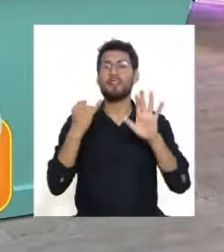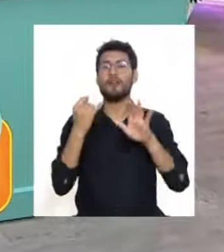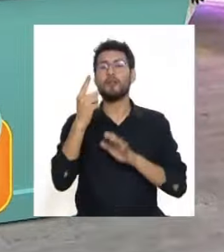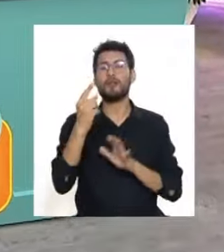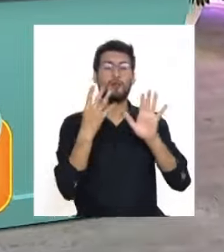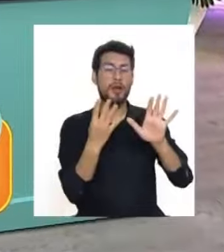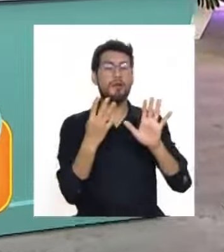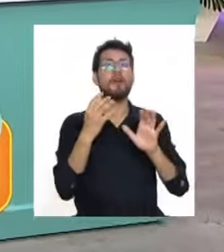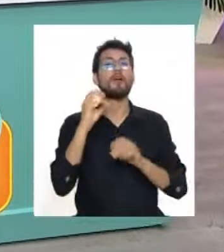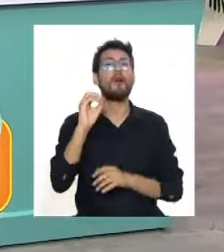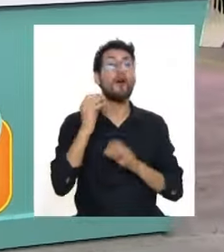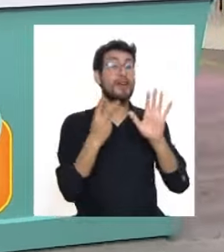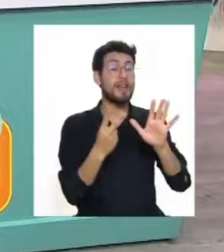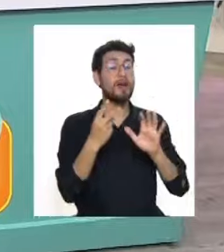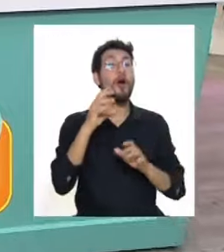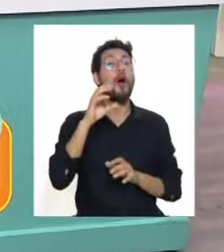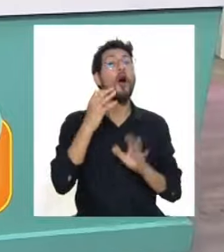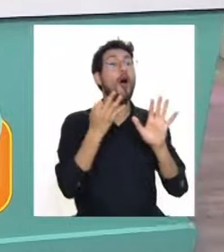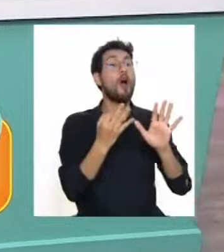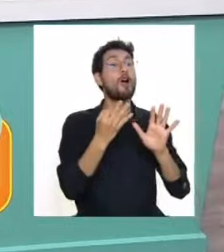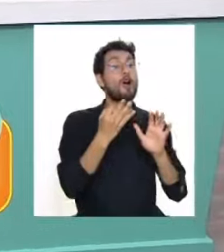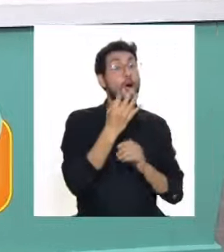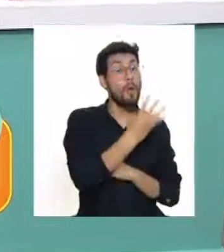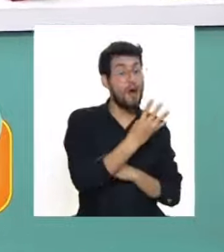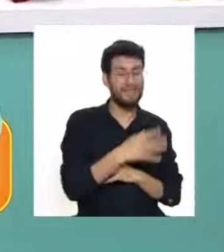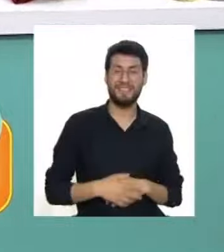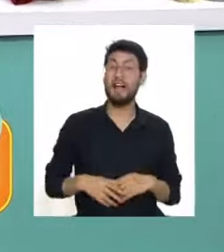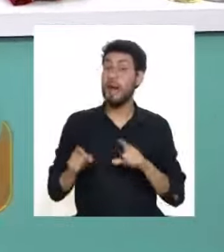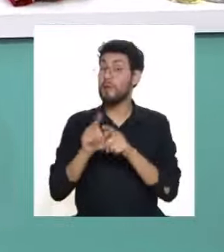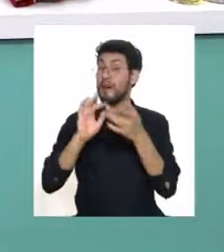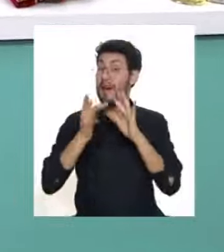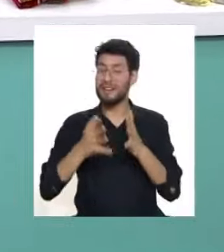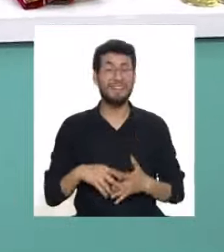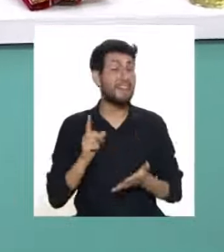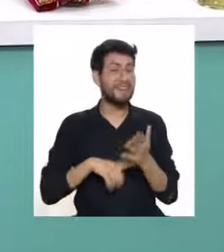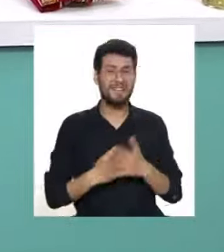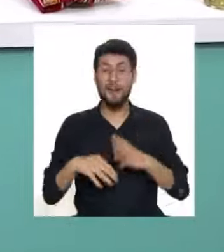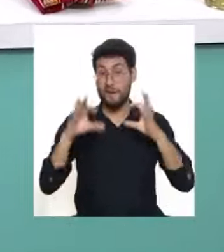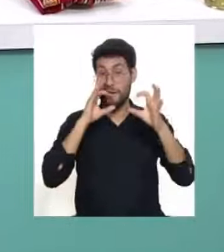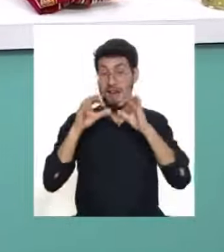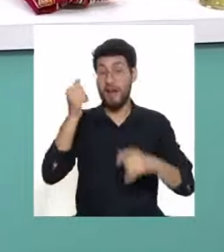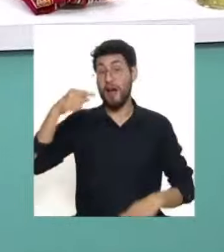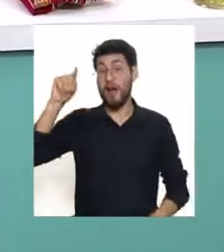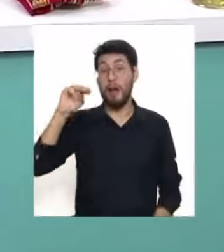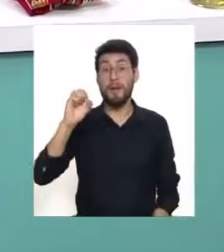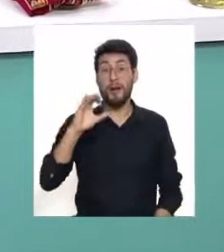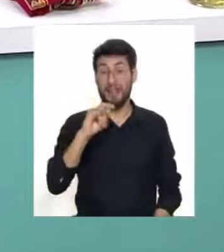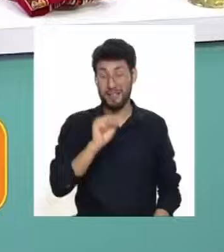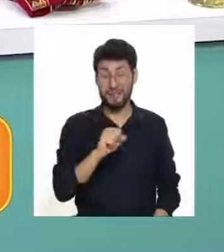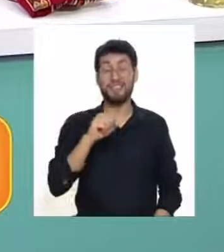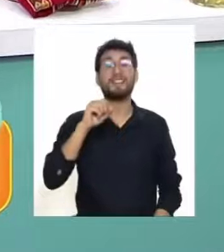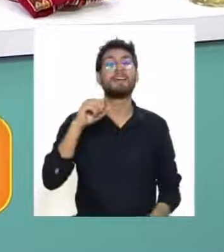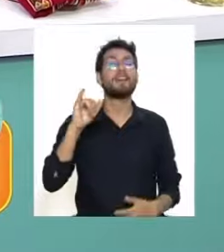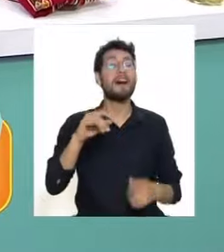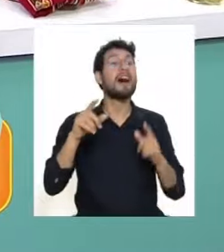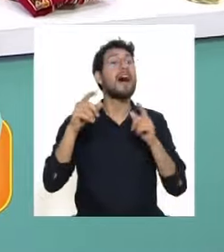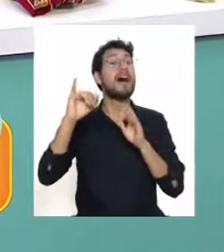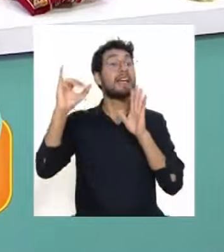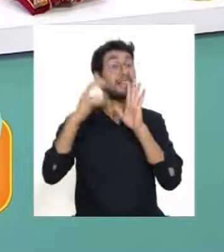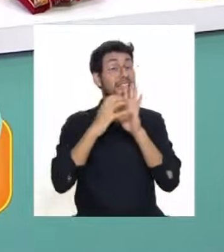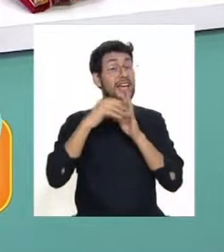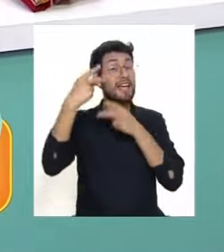619-0784, pero también estamos en las redes sociales, Uchi. Ajá, en Facebook estamos como arroba más conectados, en Instagram y en TikTok